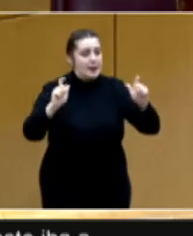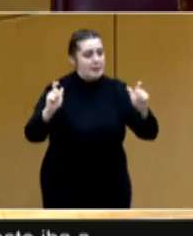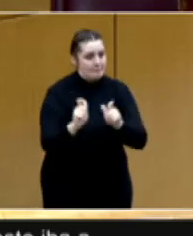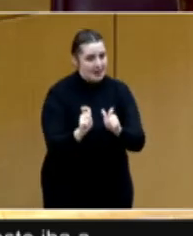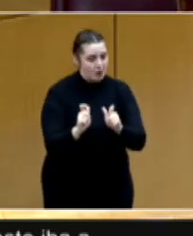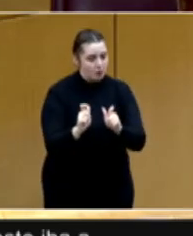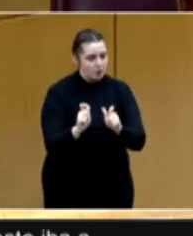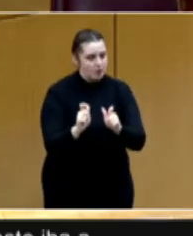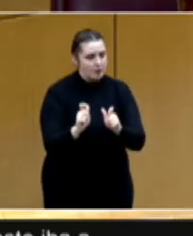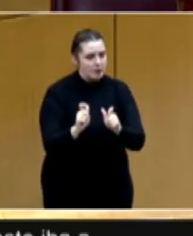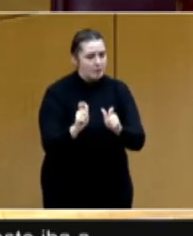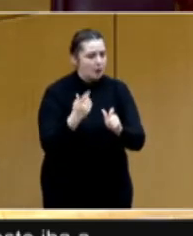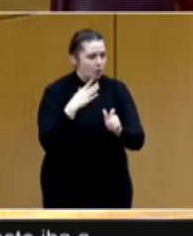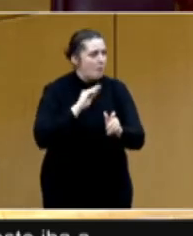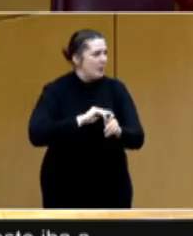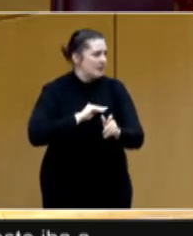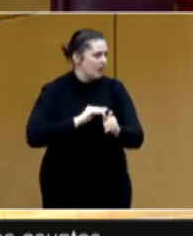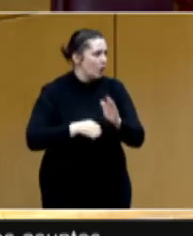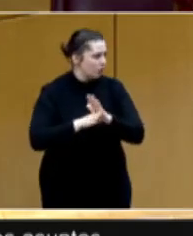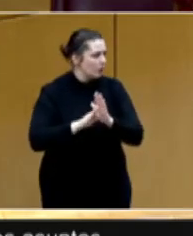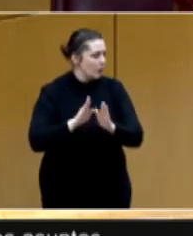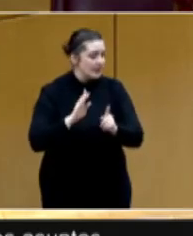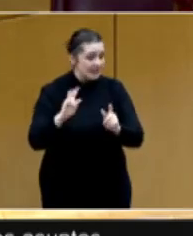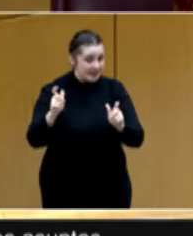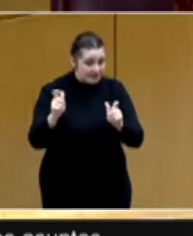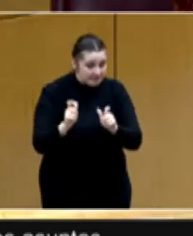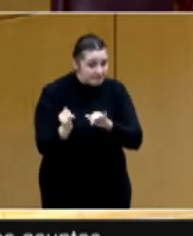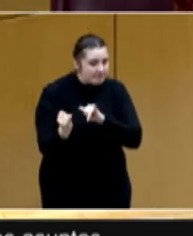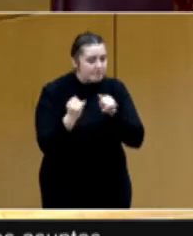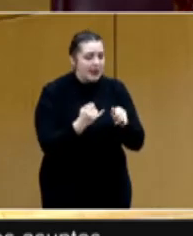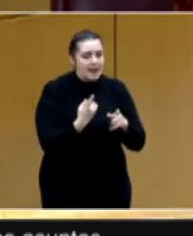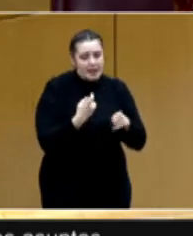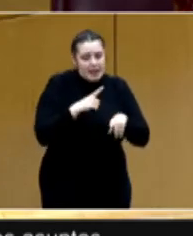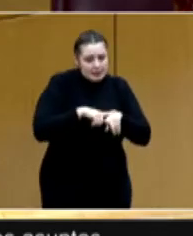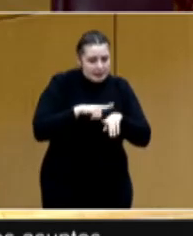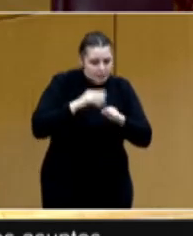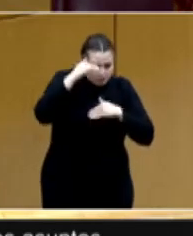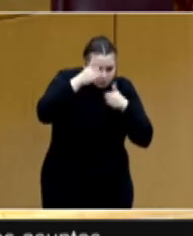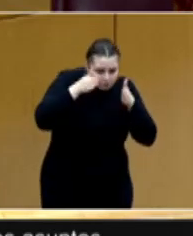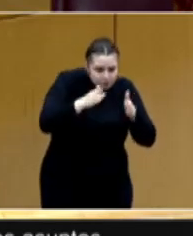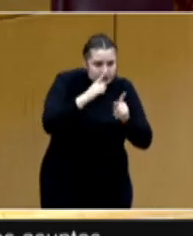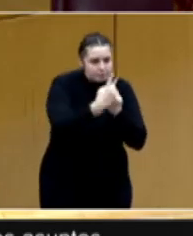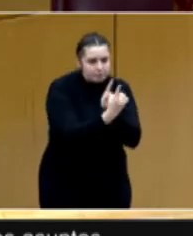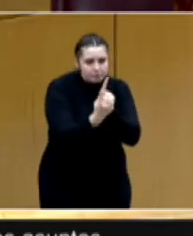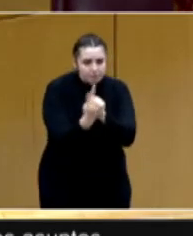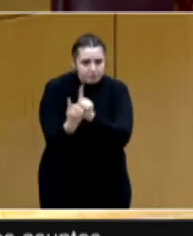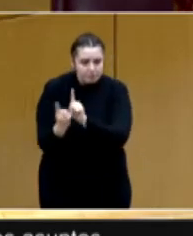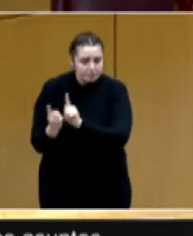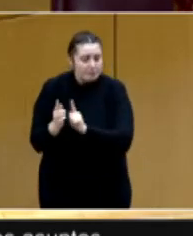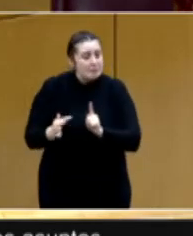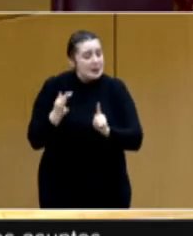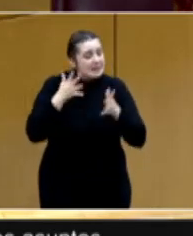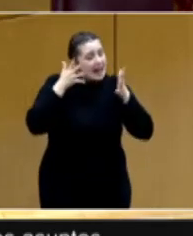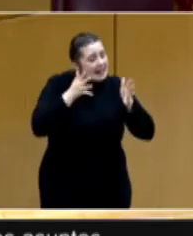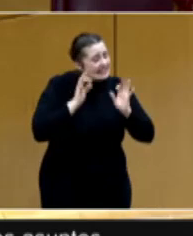son pocos los que llegan y los que llegan como digo pues requieren su tiempo y requieren el asesoramiento